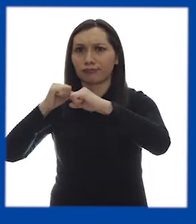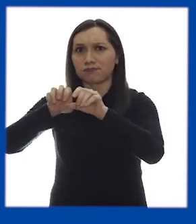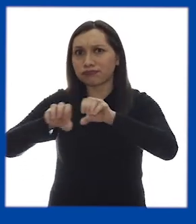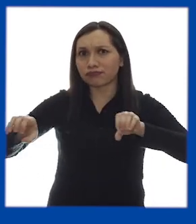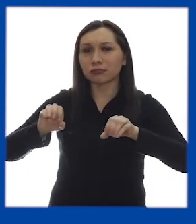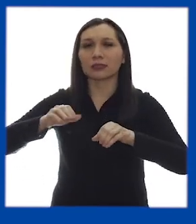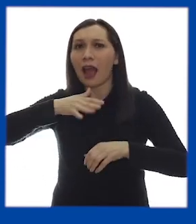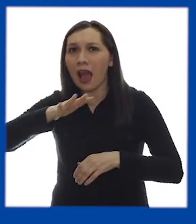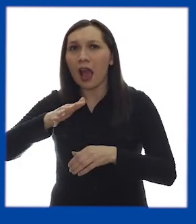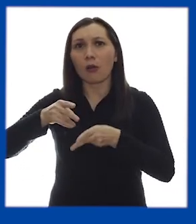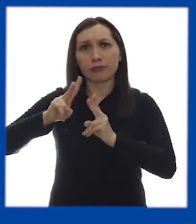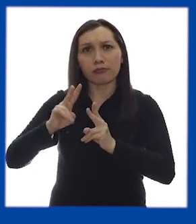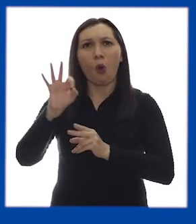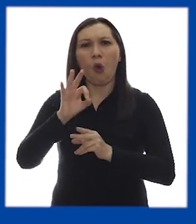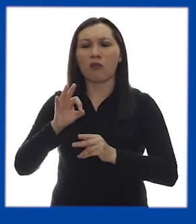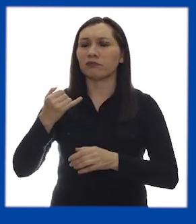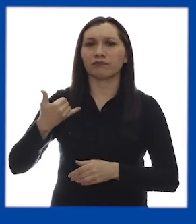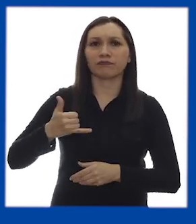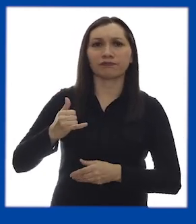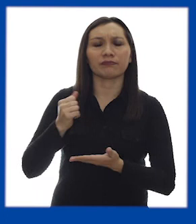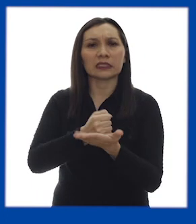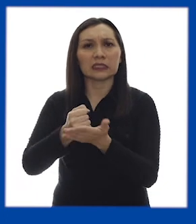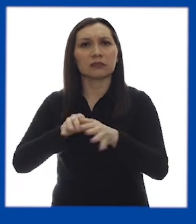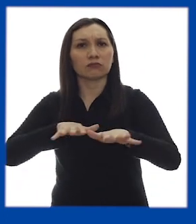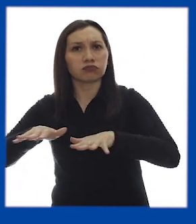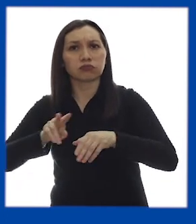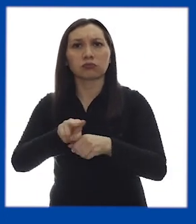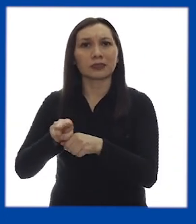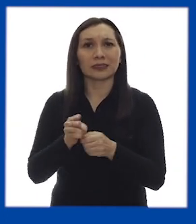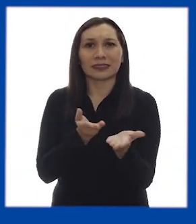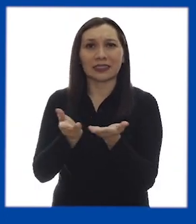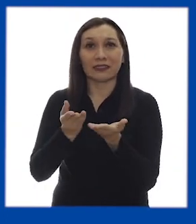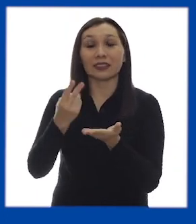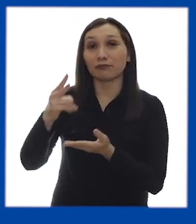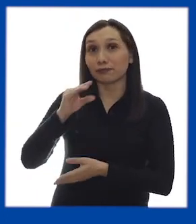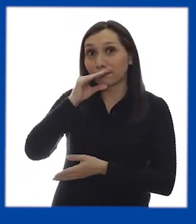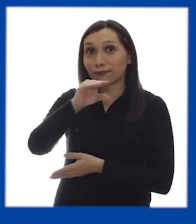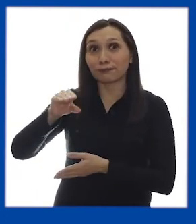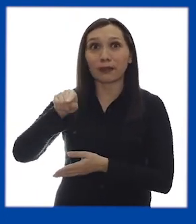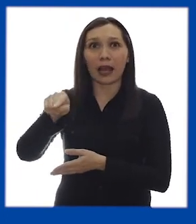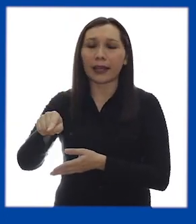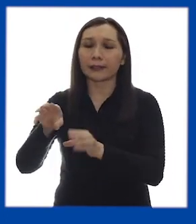sanitaria, factibilidad o disconformidad de la gestión administrativa del Servicio Sanitario Rural